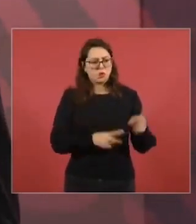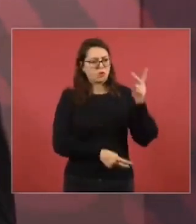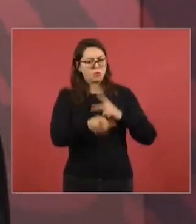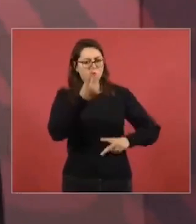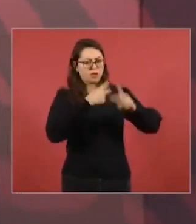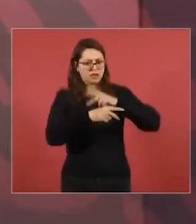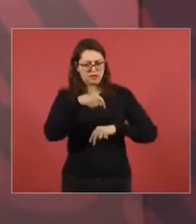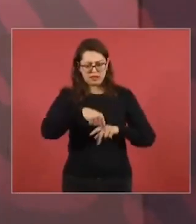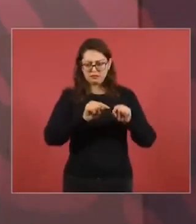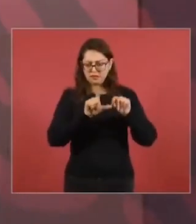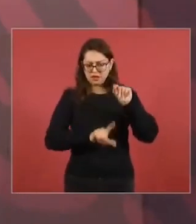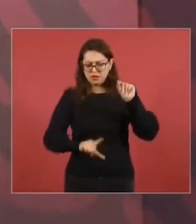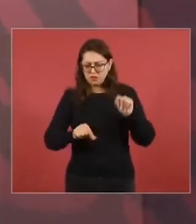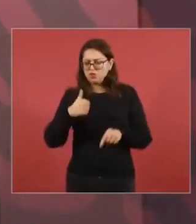tres preguntas.